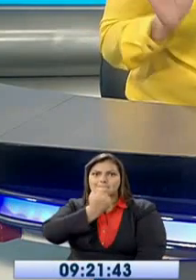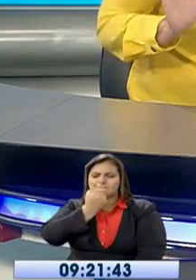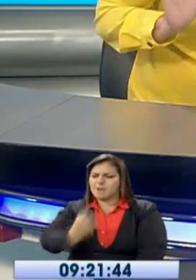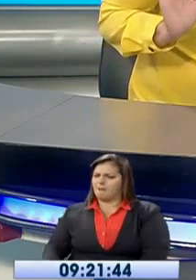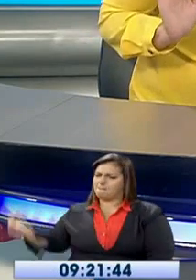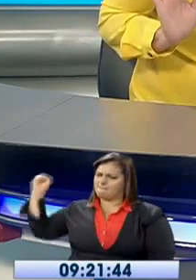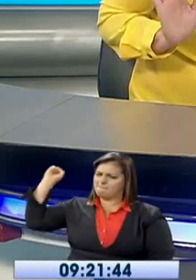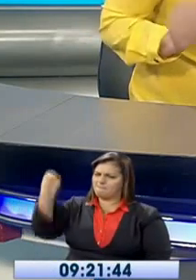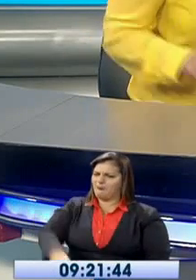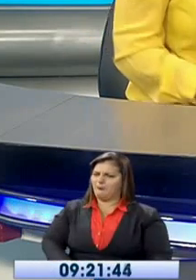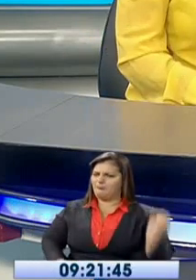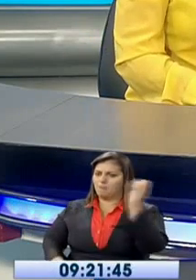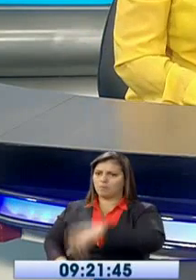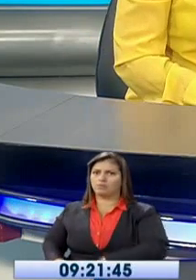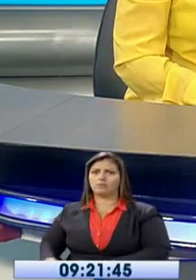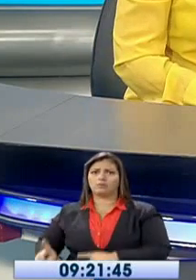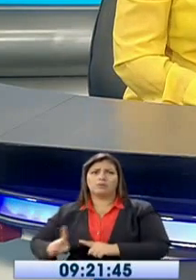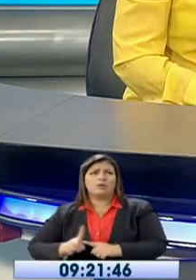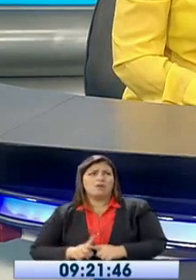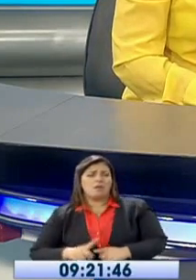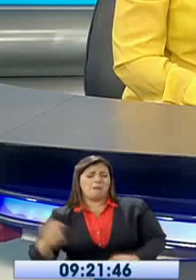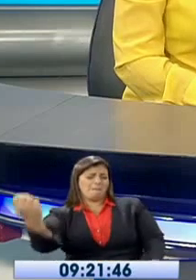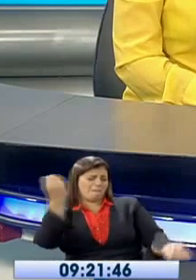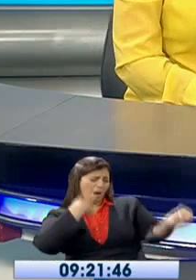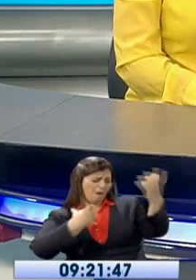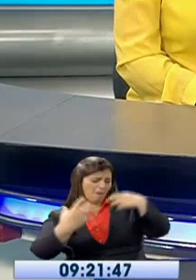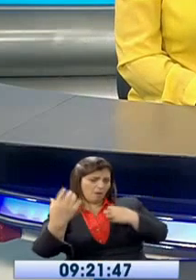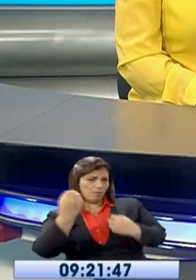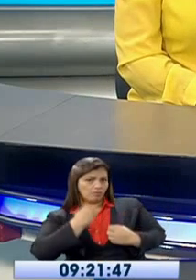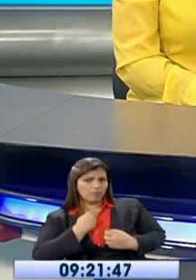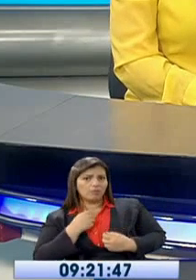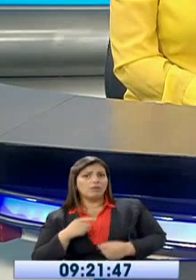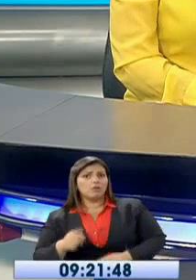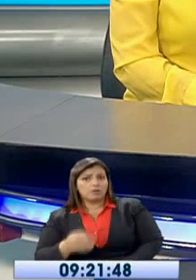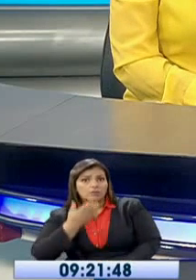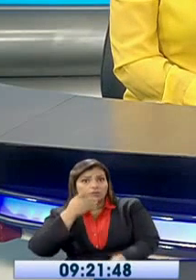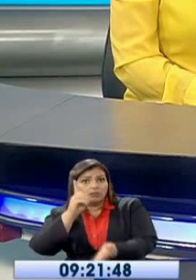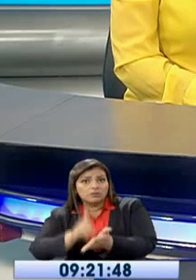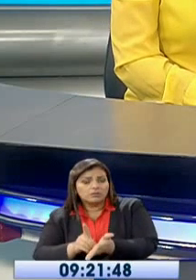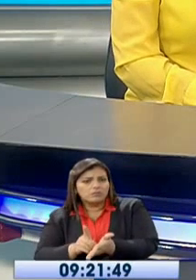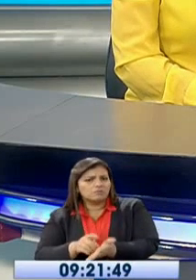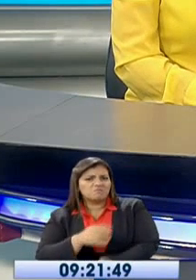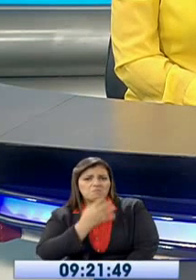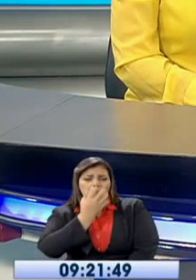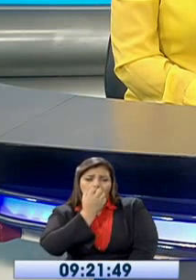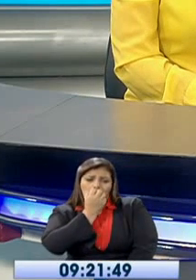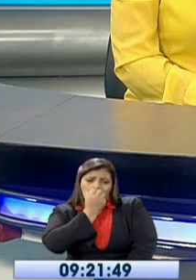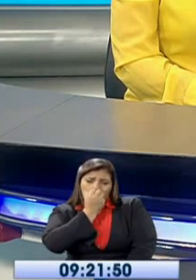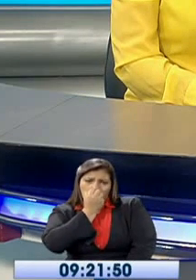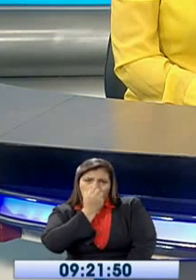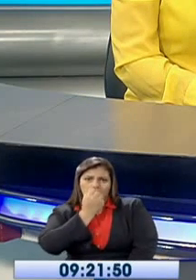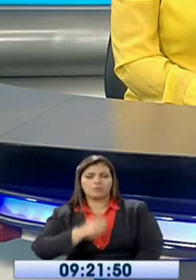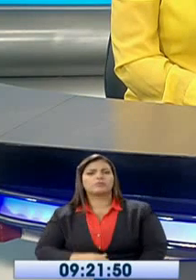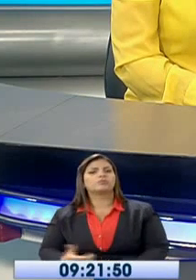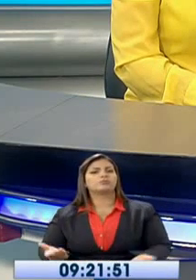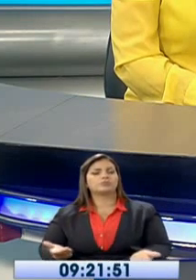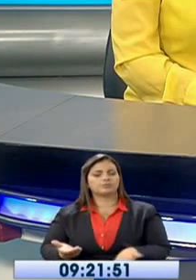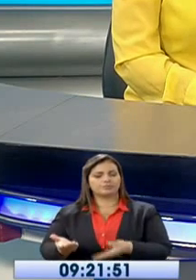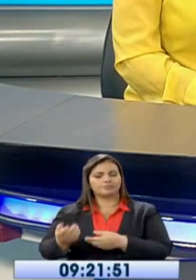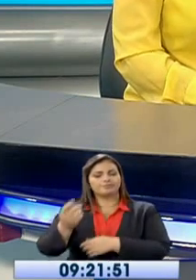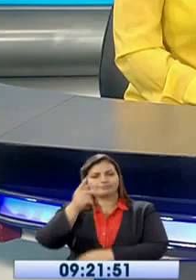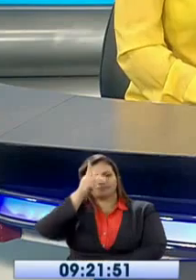increíblemente decidió no denunciarlo. Bueno, tenemos un informe de nuestra cadena ATV de Perú, afiliada a la red de noticias Albavisión.